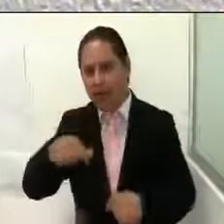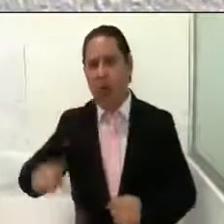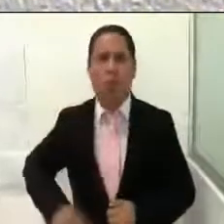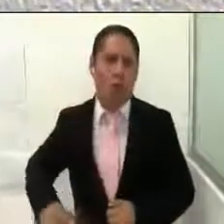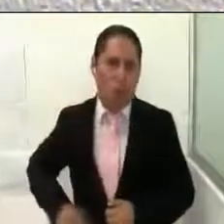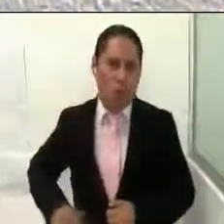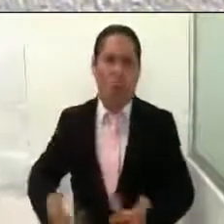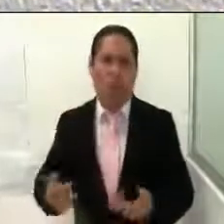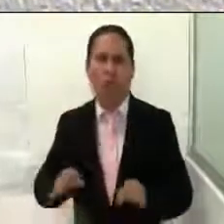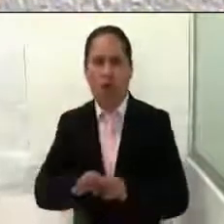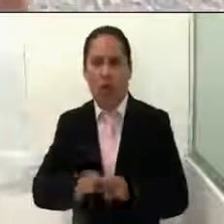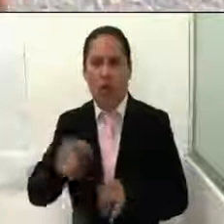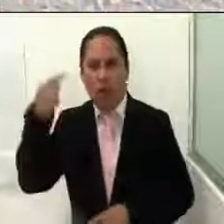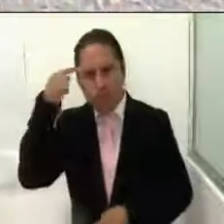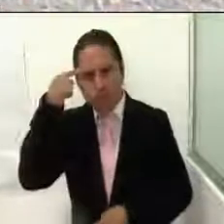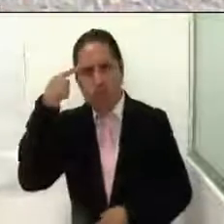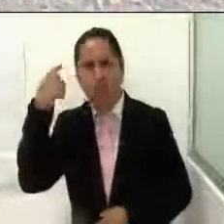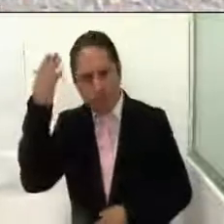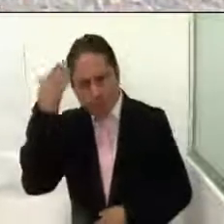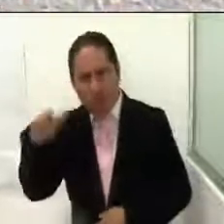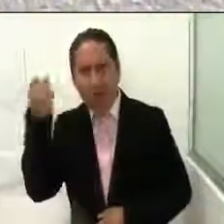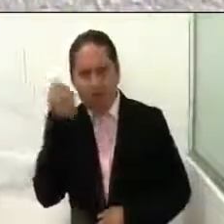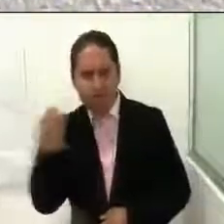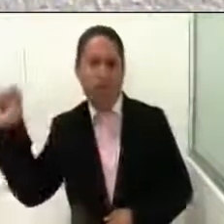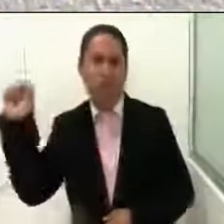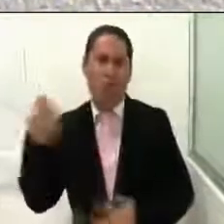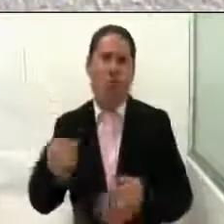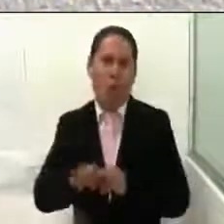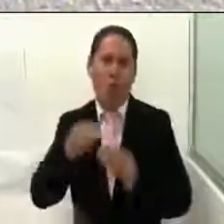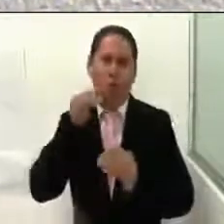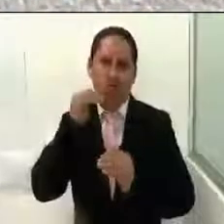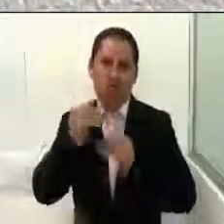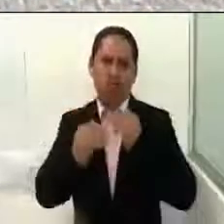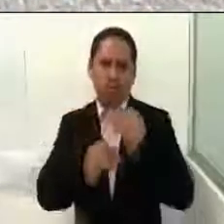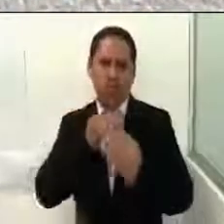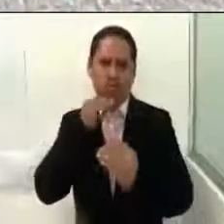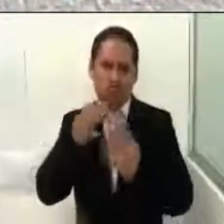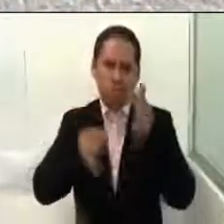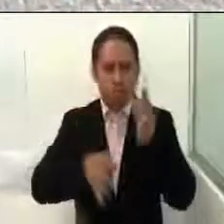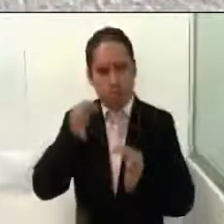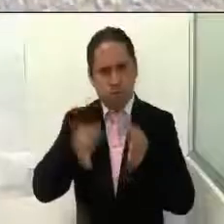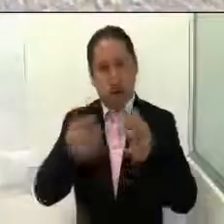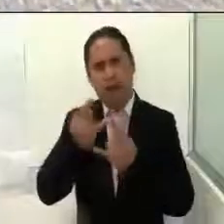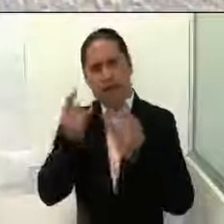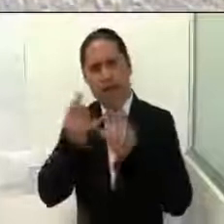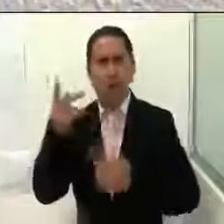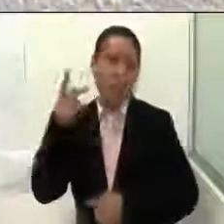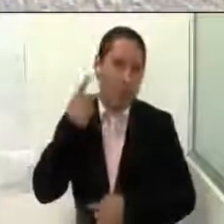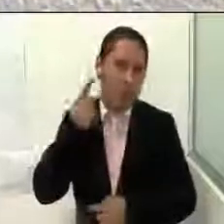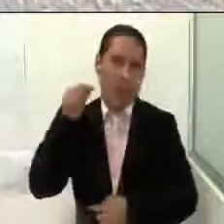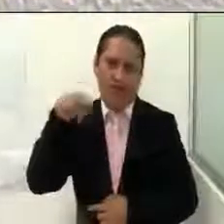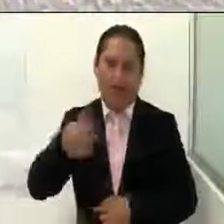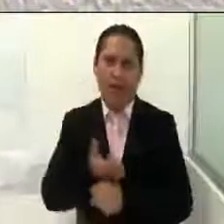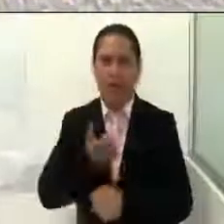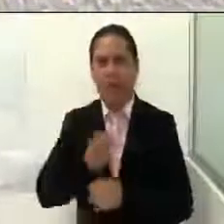habla de tu experiencia y la trayectoria en la evolución jurídica misma de la historia política y jurídica del estado de chiapas